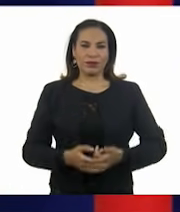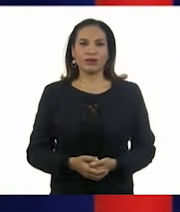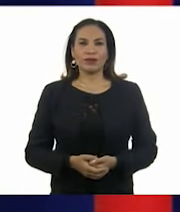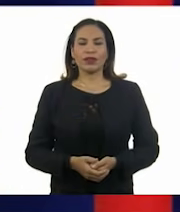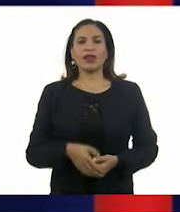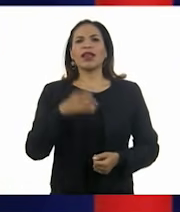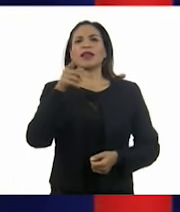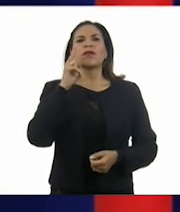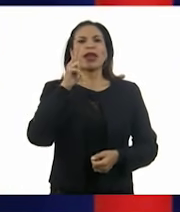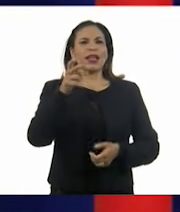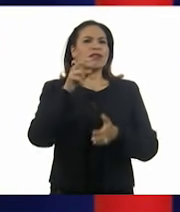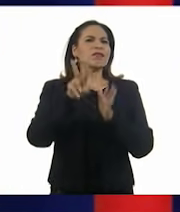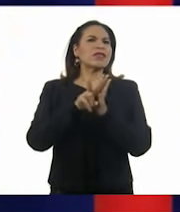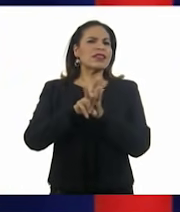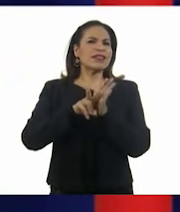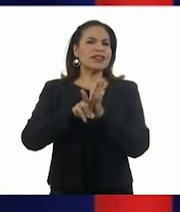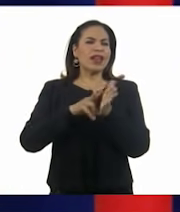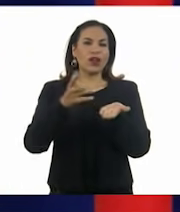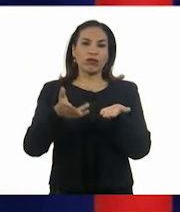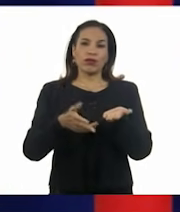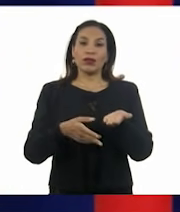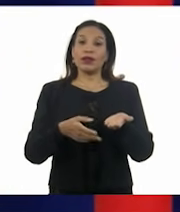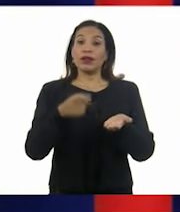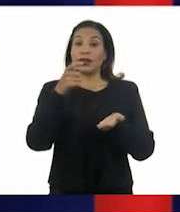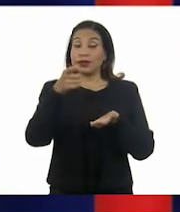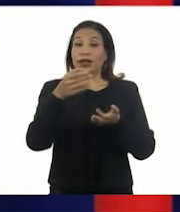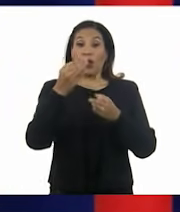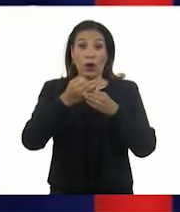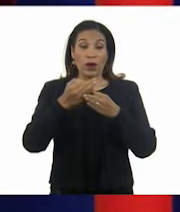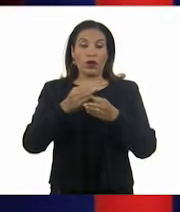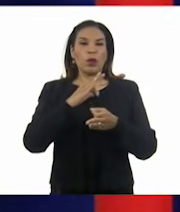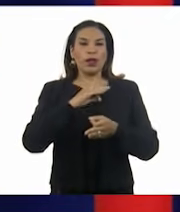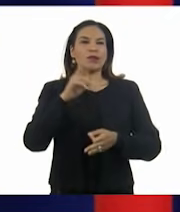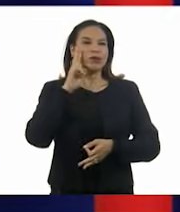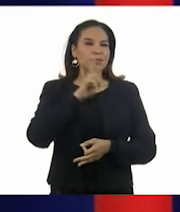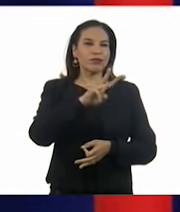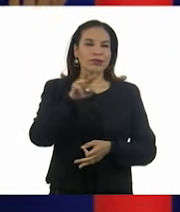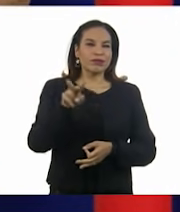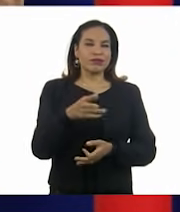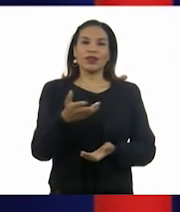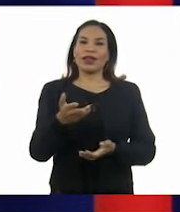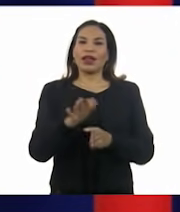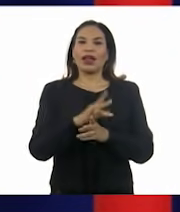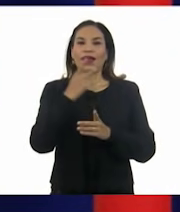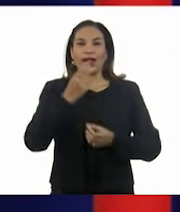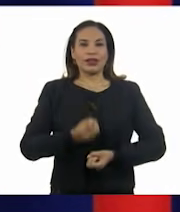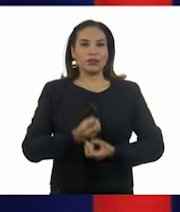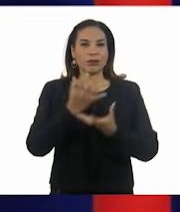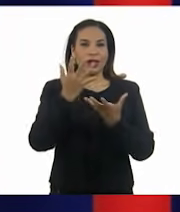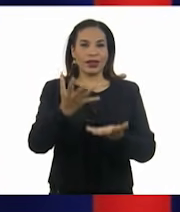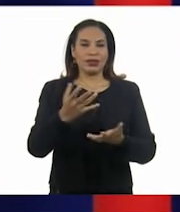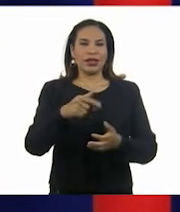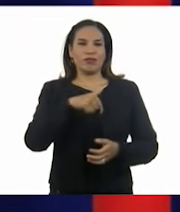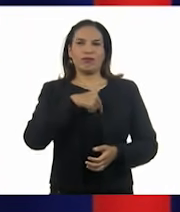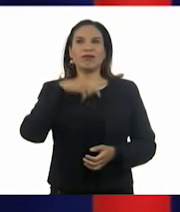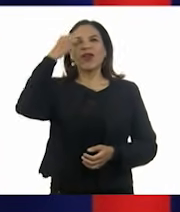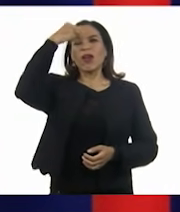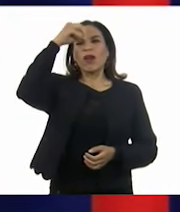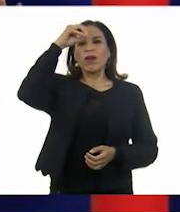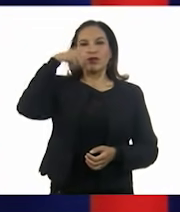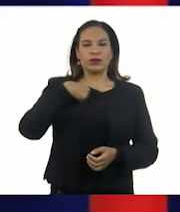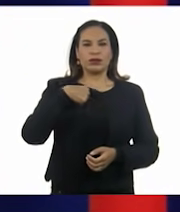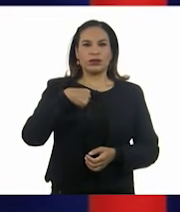¿Qué te pareció el video? En esta ocasión pudimos observar que al expresar nuestro punto de vista,